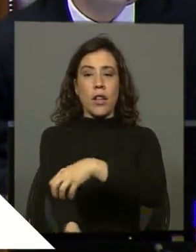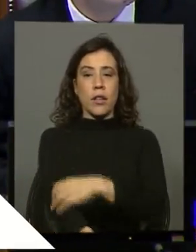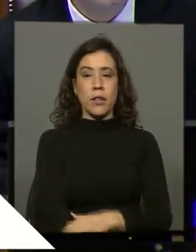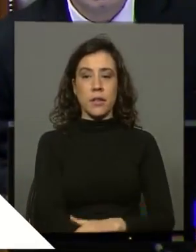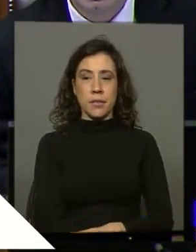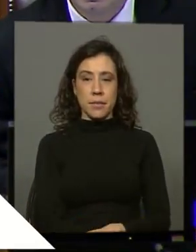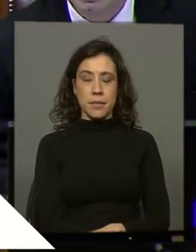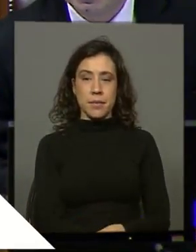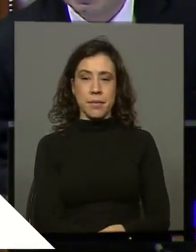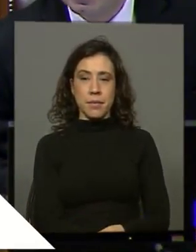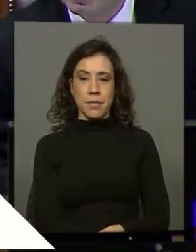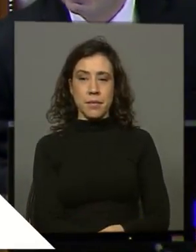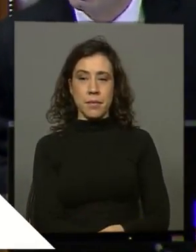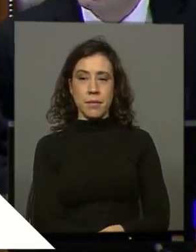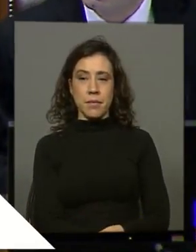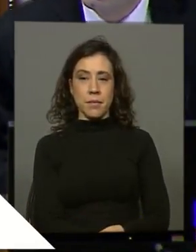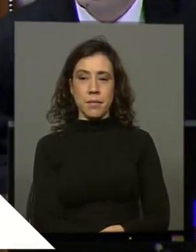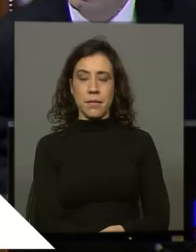muy bien